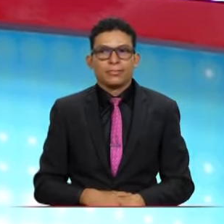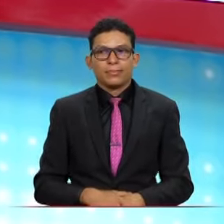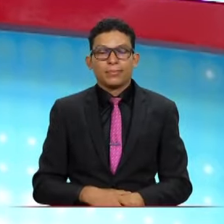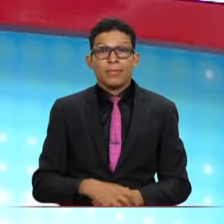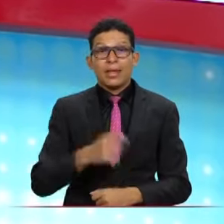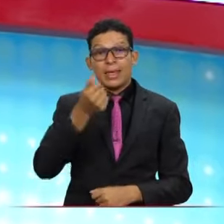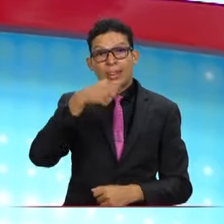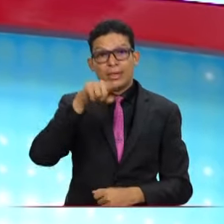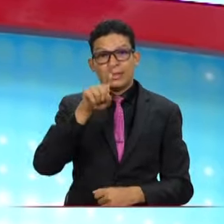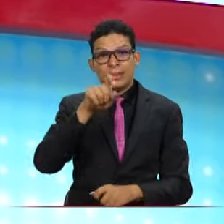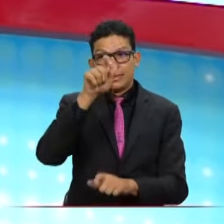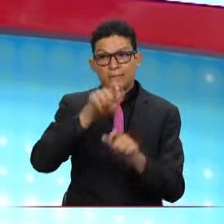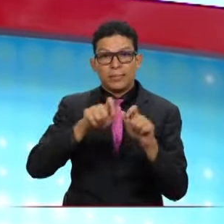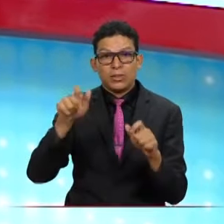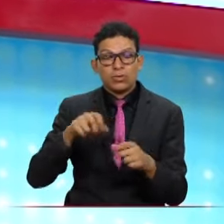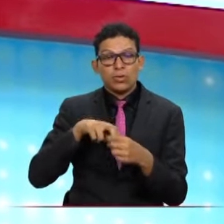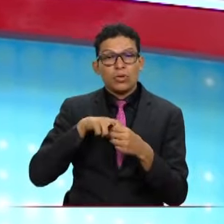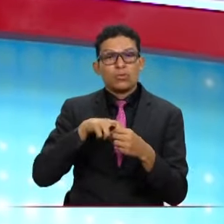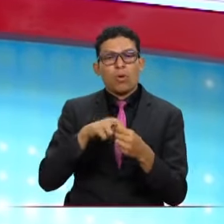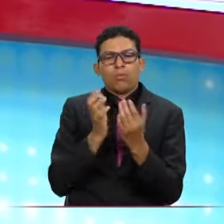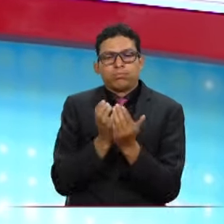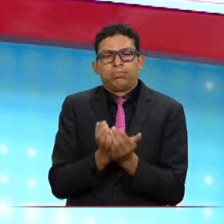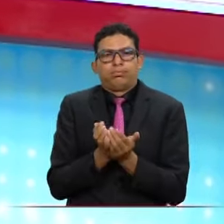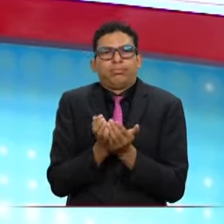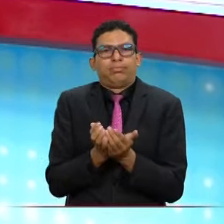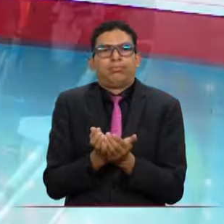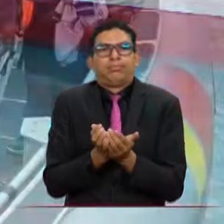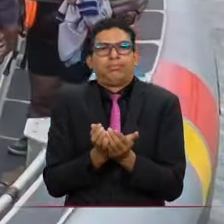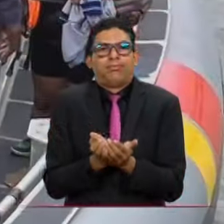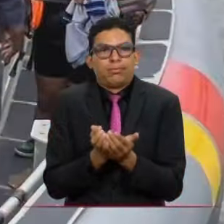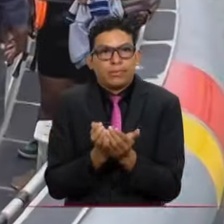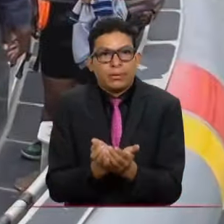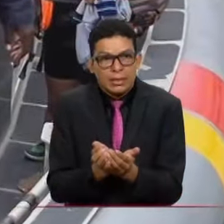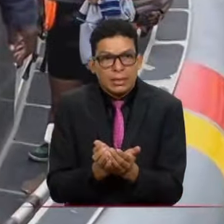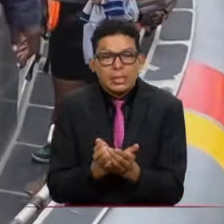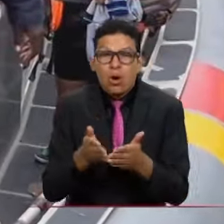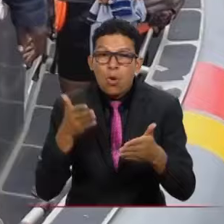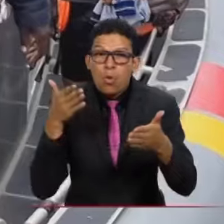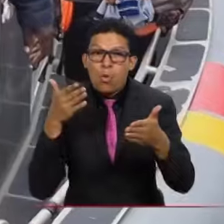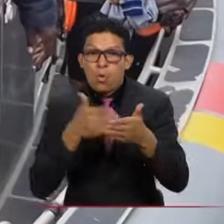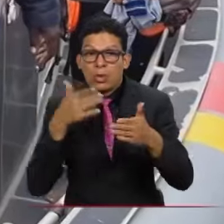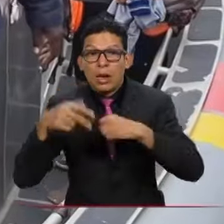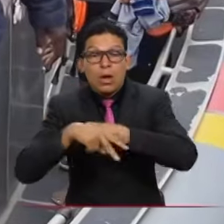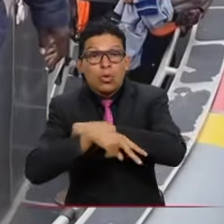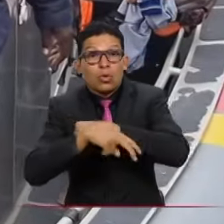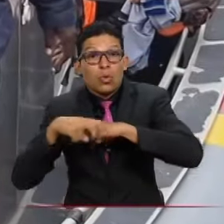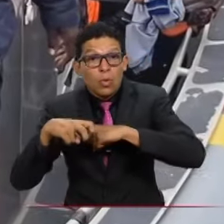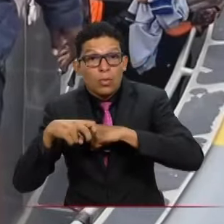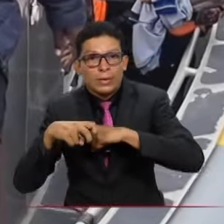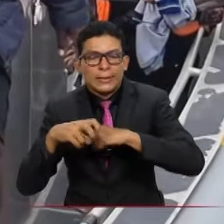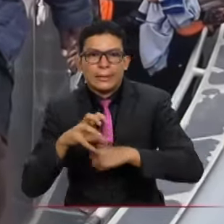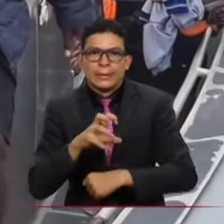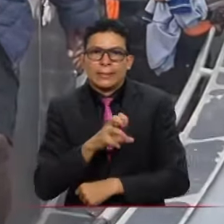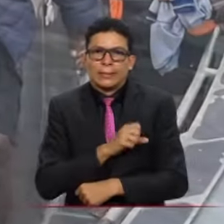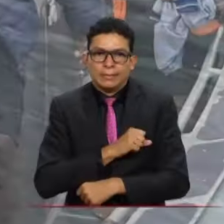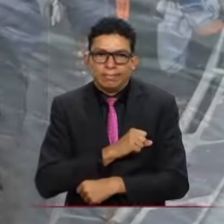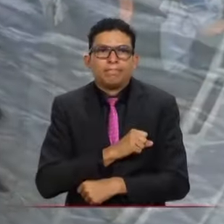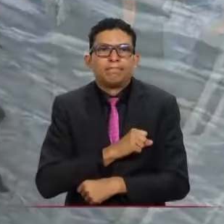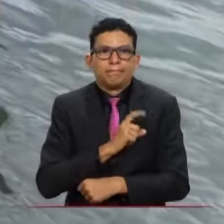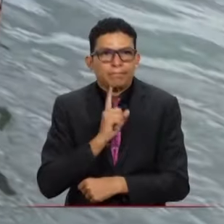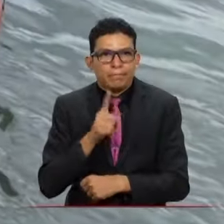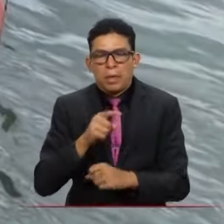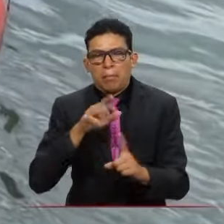16 personas que viajaban en una embarcación en el Pacífico colombiano fueron atacadas y robadas y lamentablemente